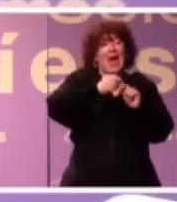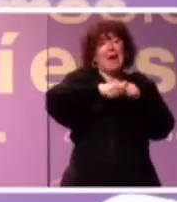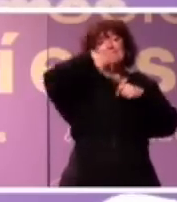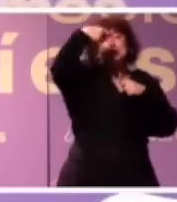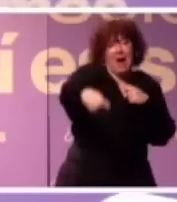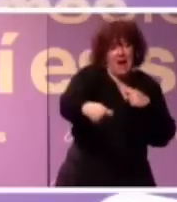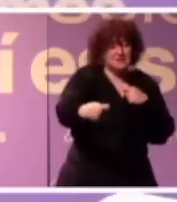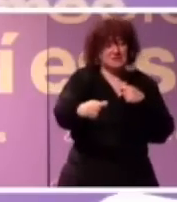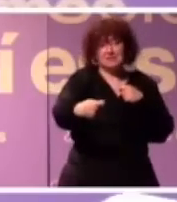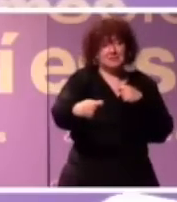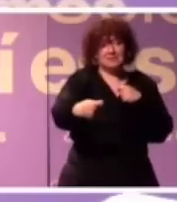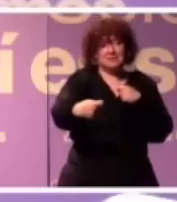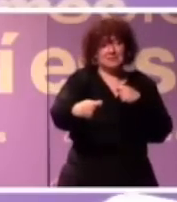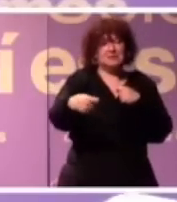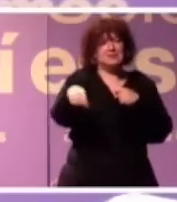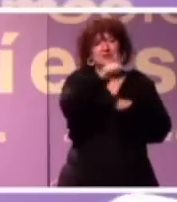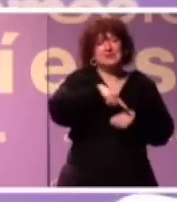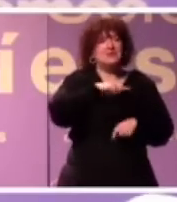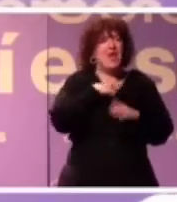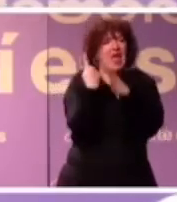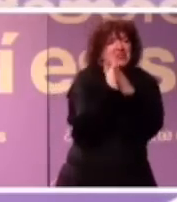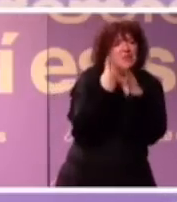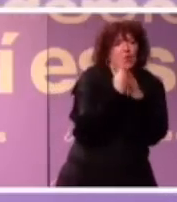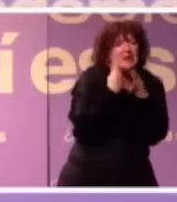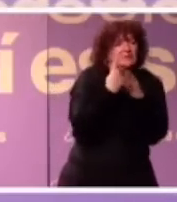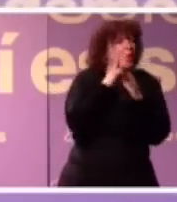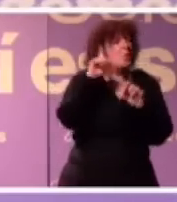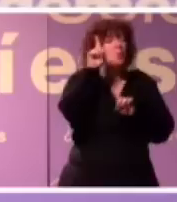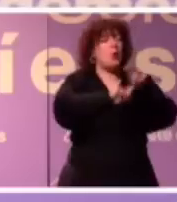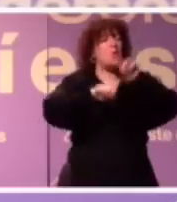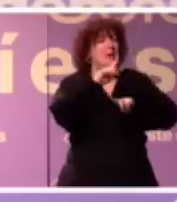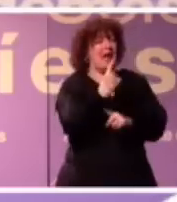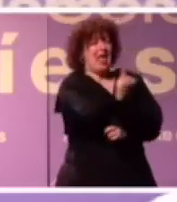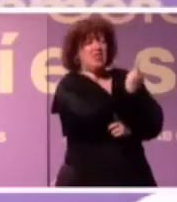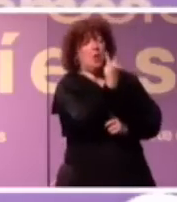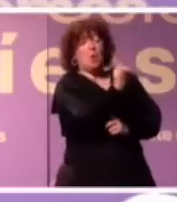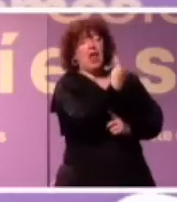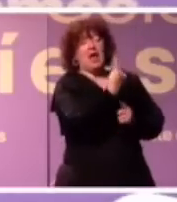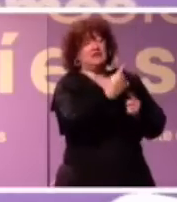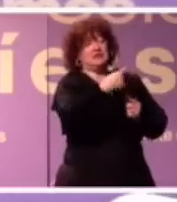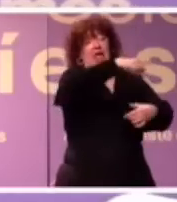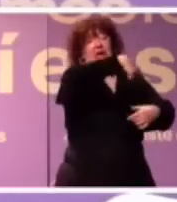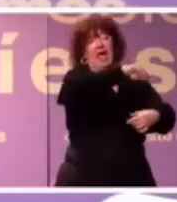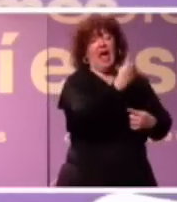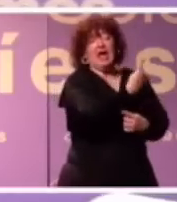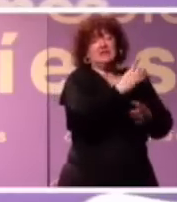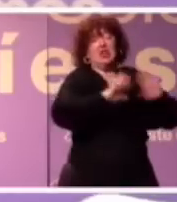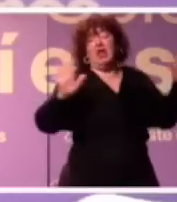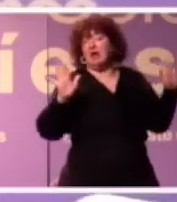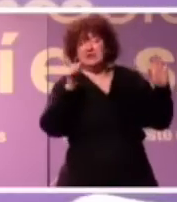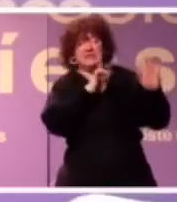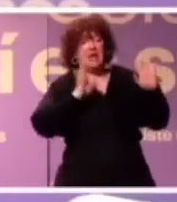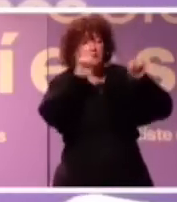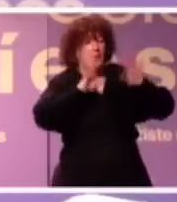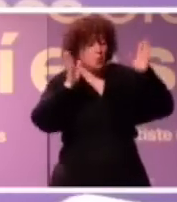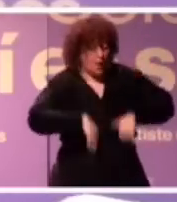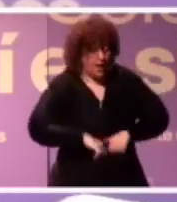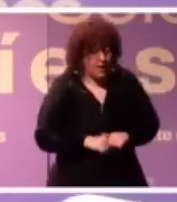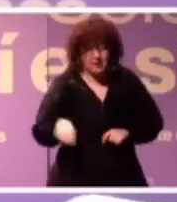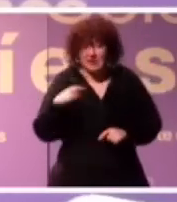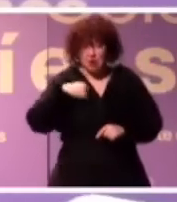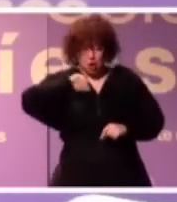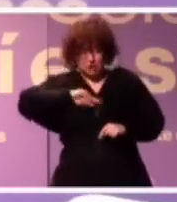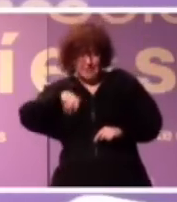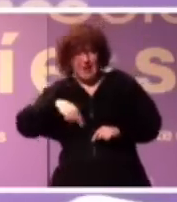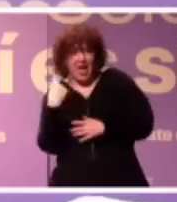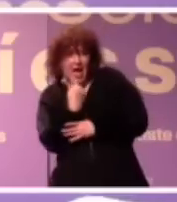un agresor aísla individualiza el problema Y de paso la isla ella también nos aísla a nosotras nos